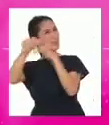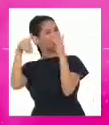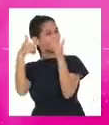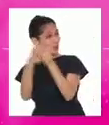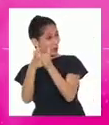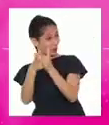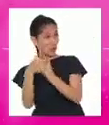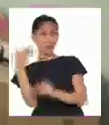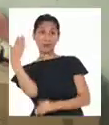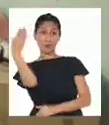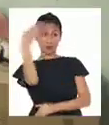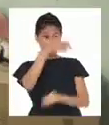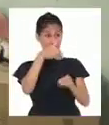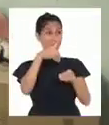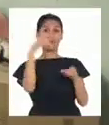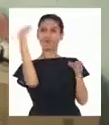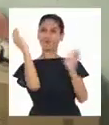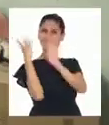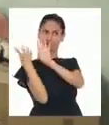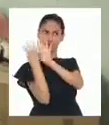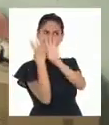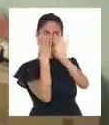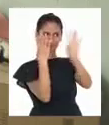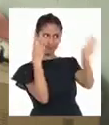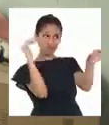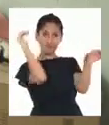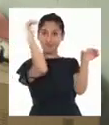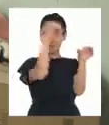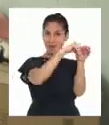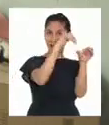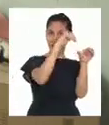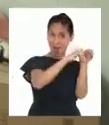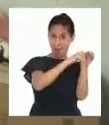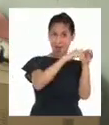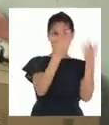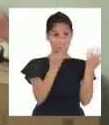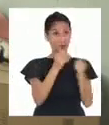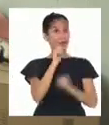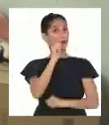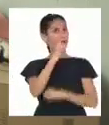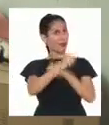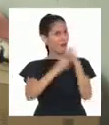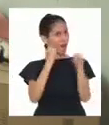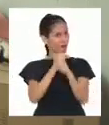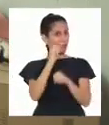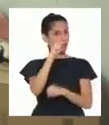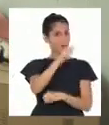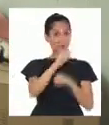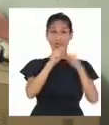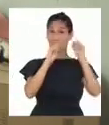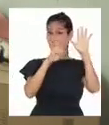1956. ¡Wow! Pasaron más de 100 años para